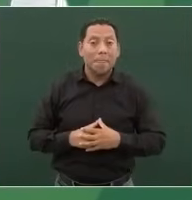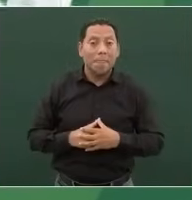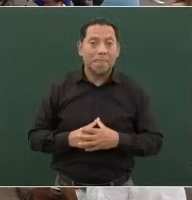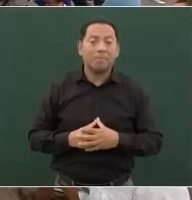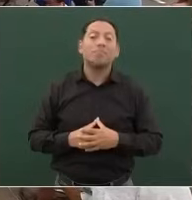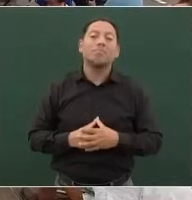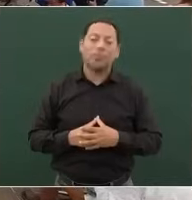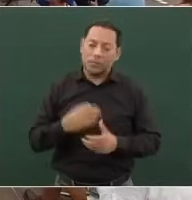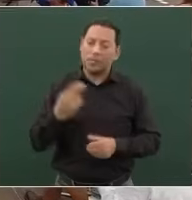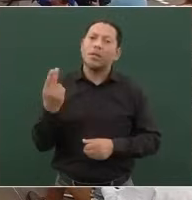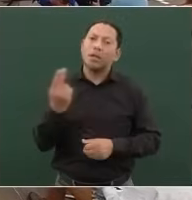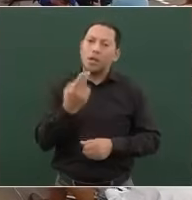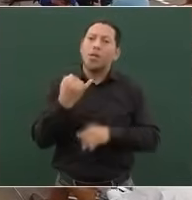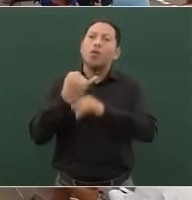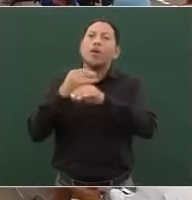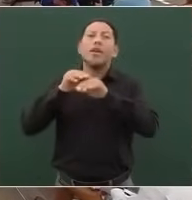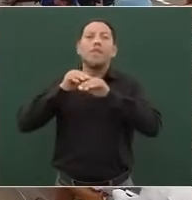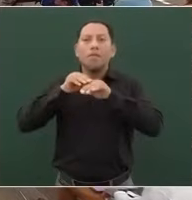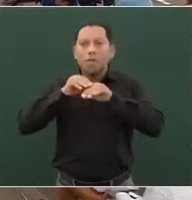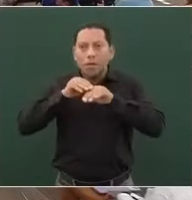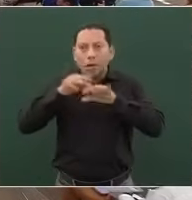Que haya información